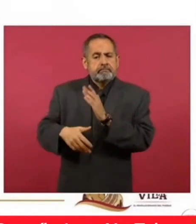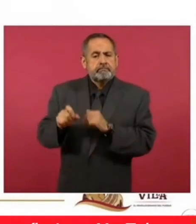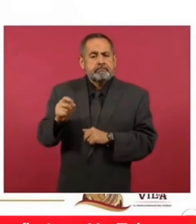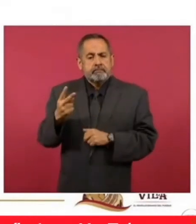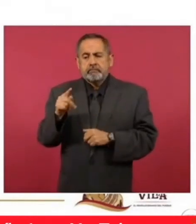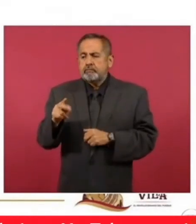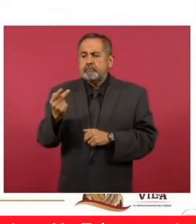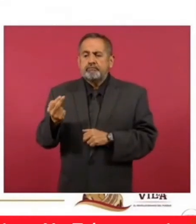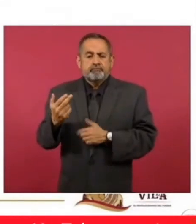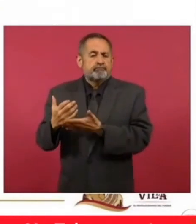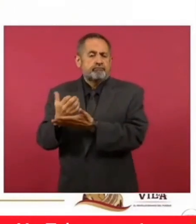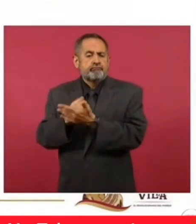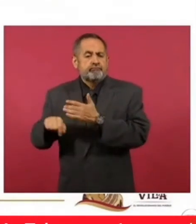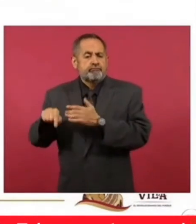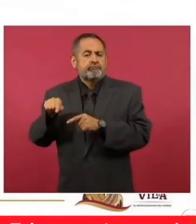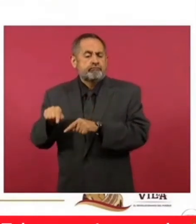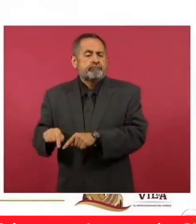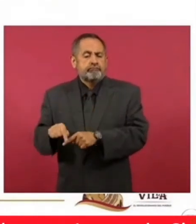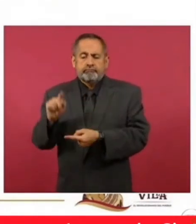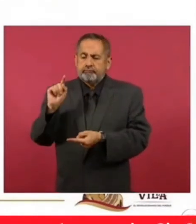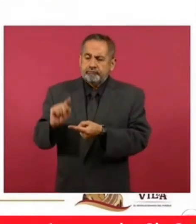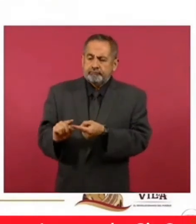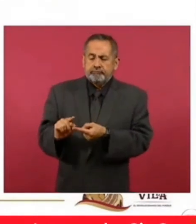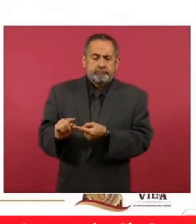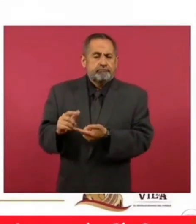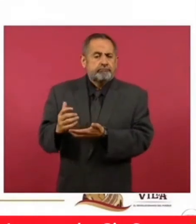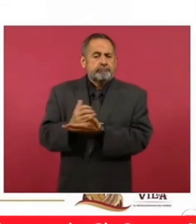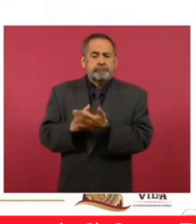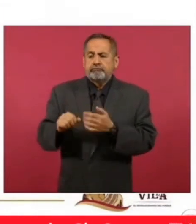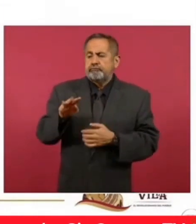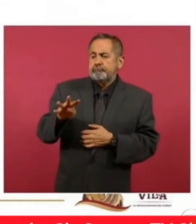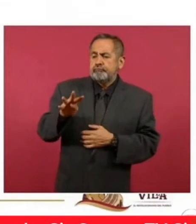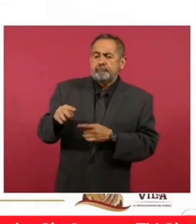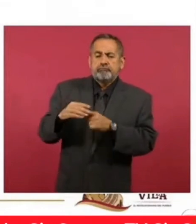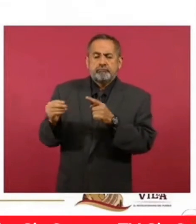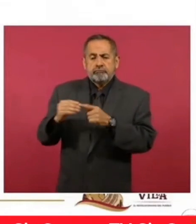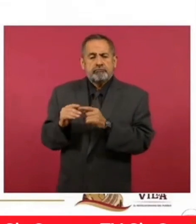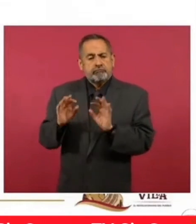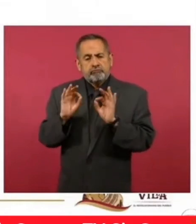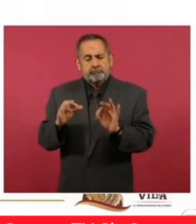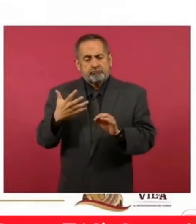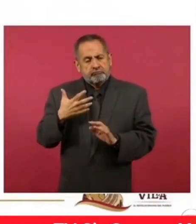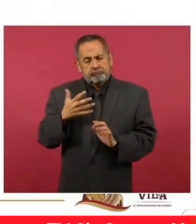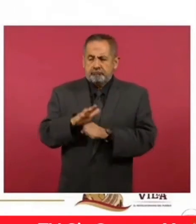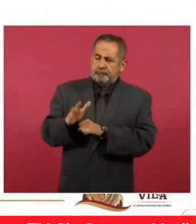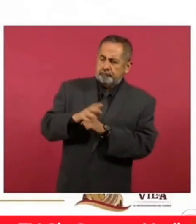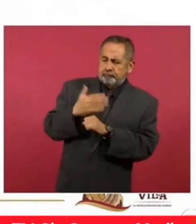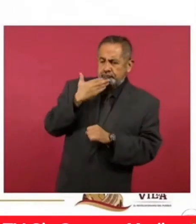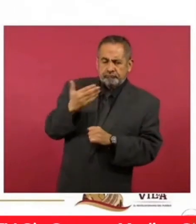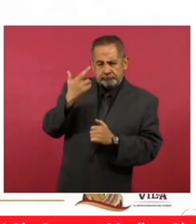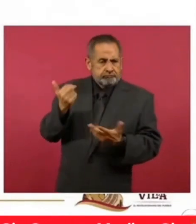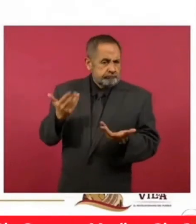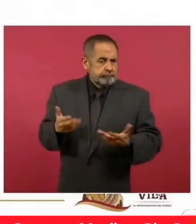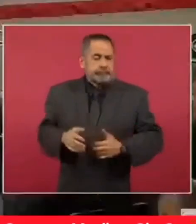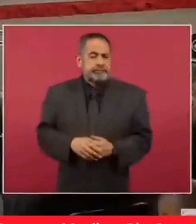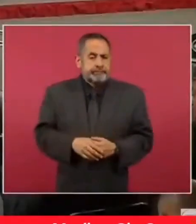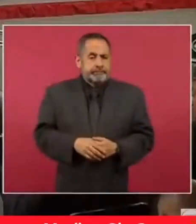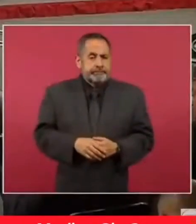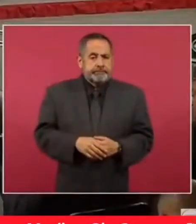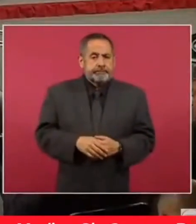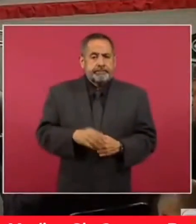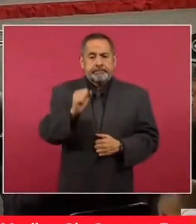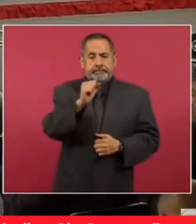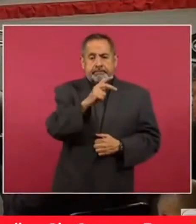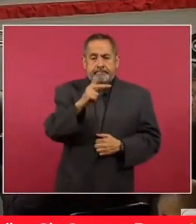25 centavos el litro de diésel, tiene un margen de 19 centavos, muy razonable. Atendimos a través de la app